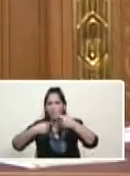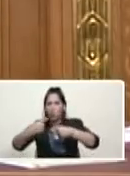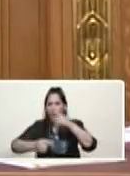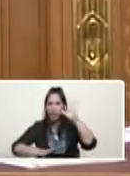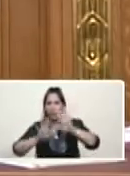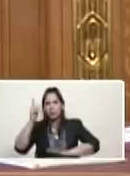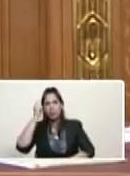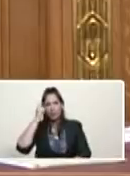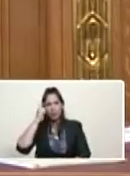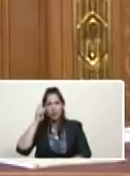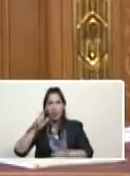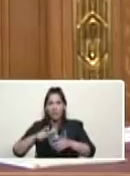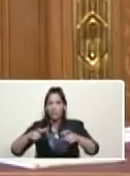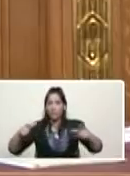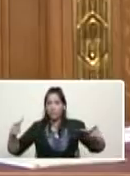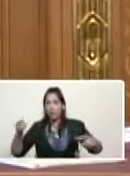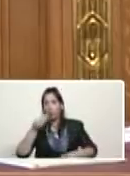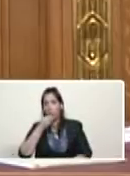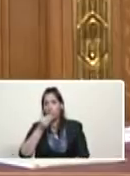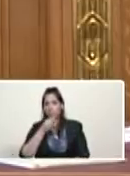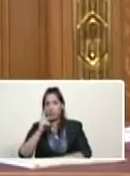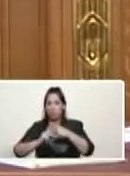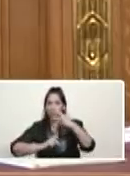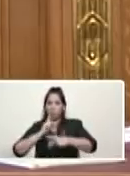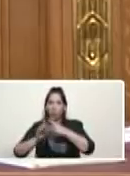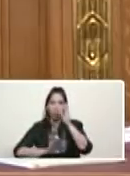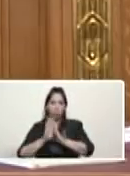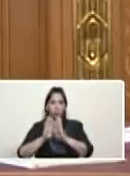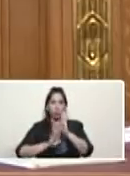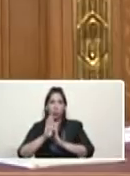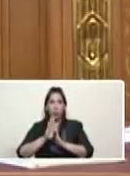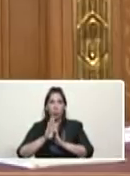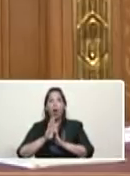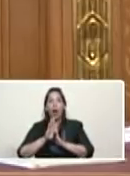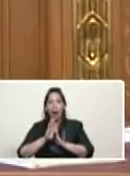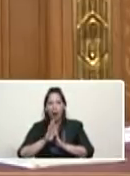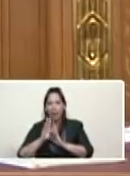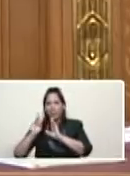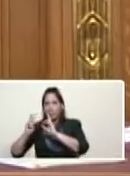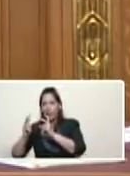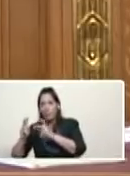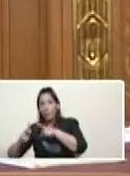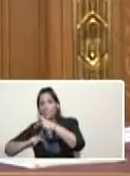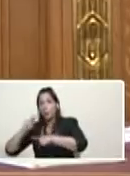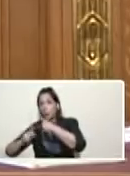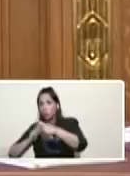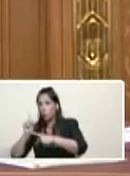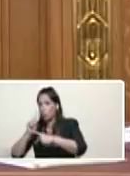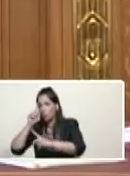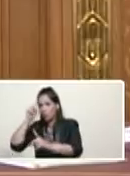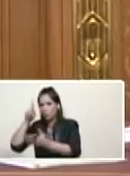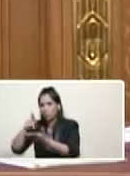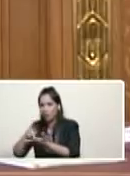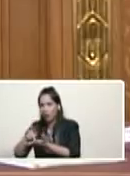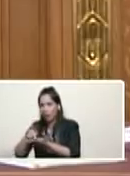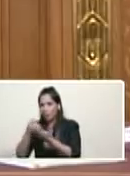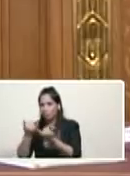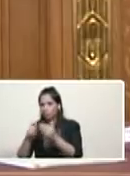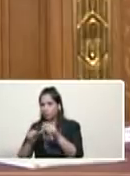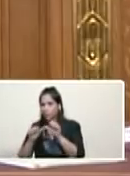productos. Y producción. La parte de la producción es la que no hemos llegado todavía.